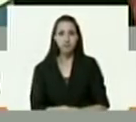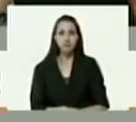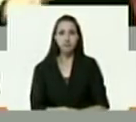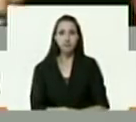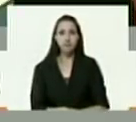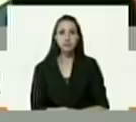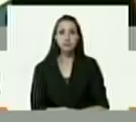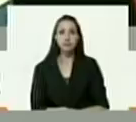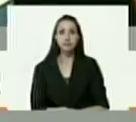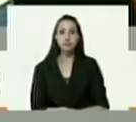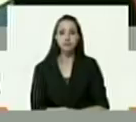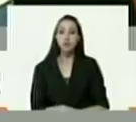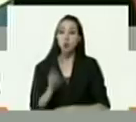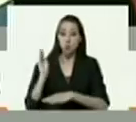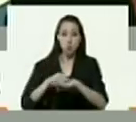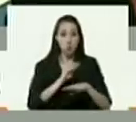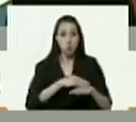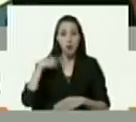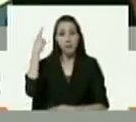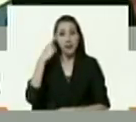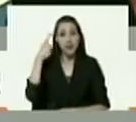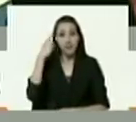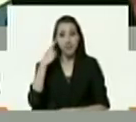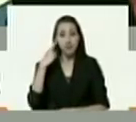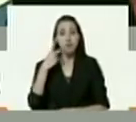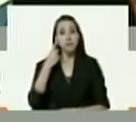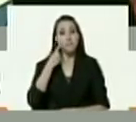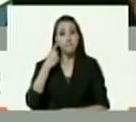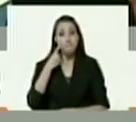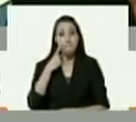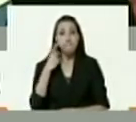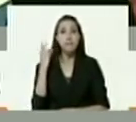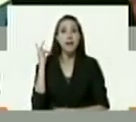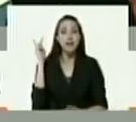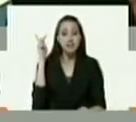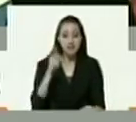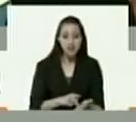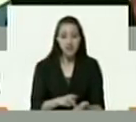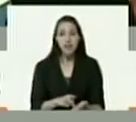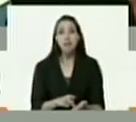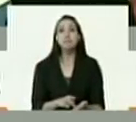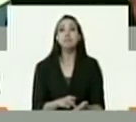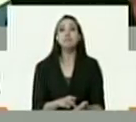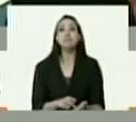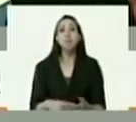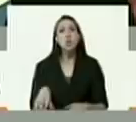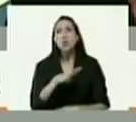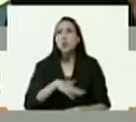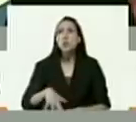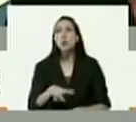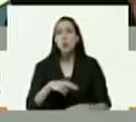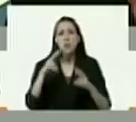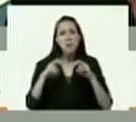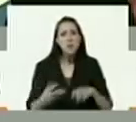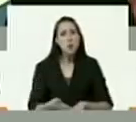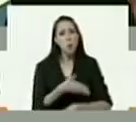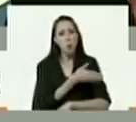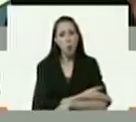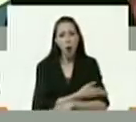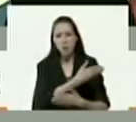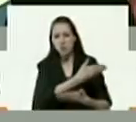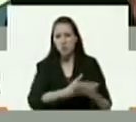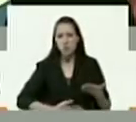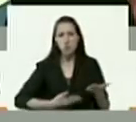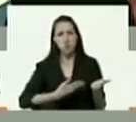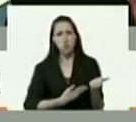verdad lamentable, y yo los llamo a que reflexionen y que revisen, vayan a la fuente original, vayan a los documentos que